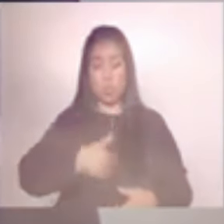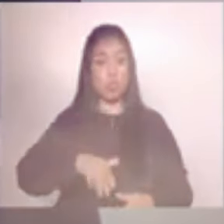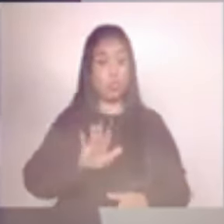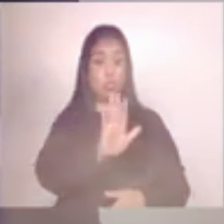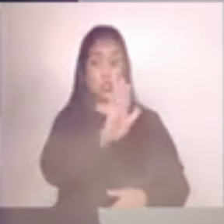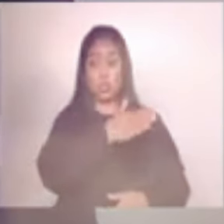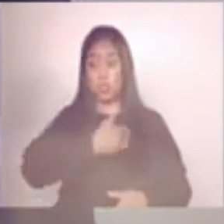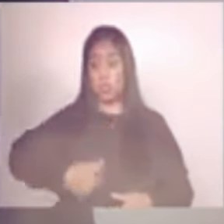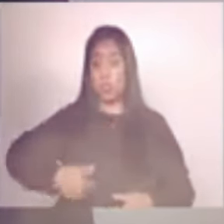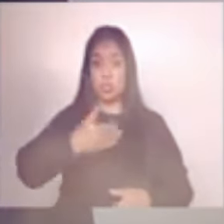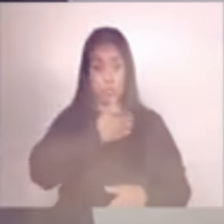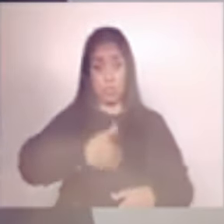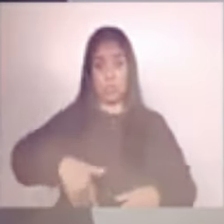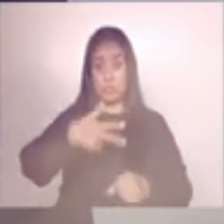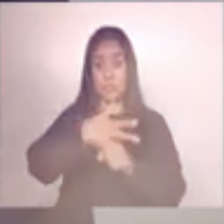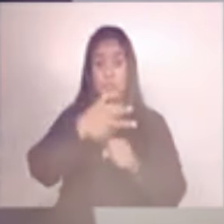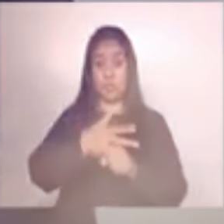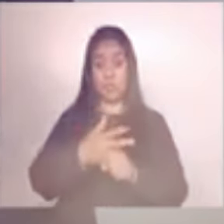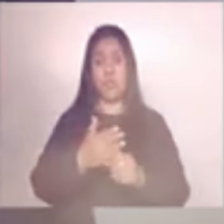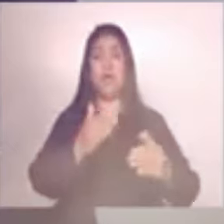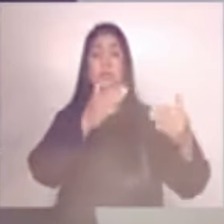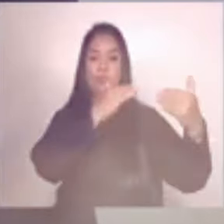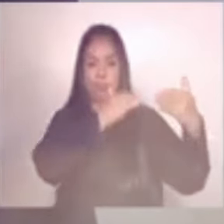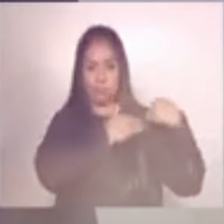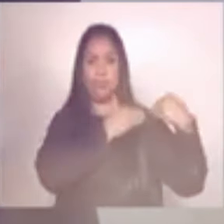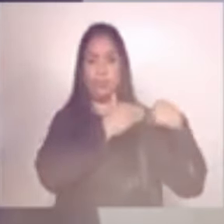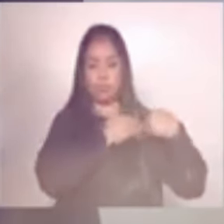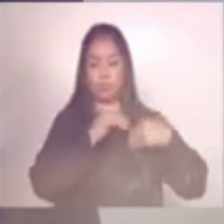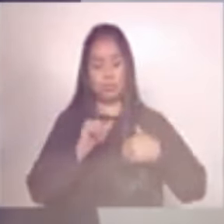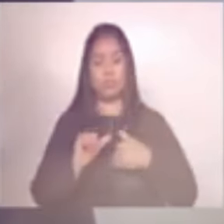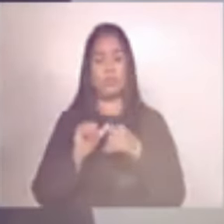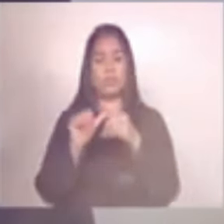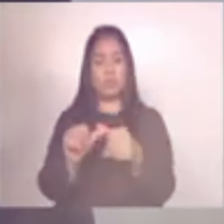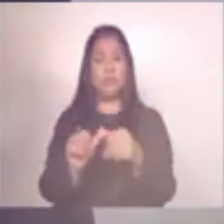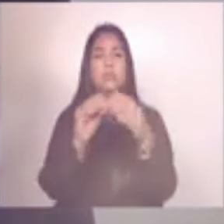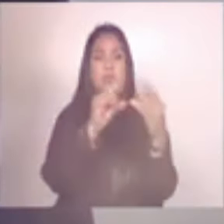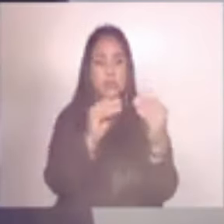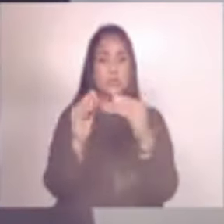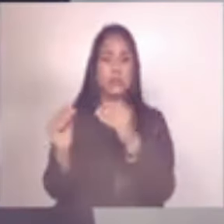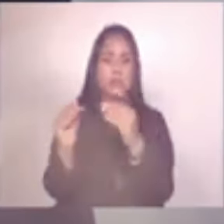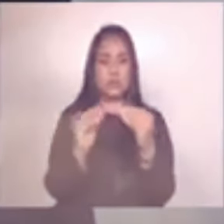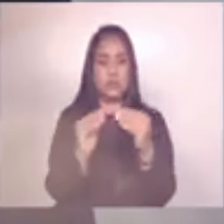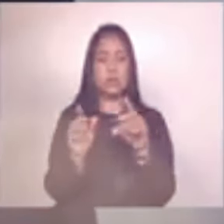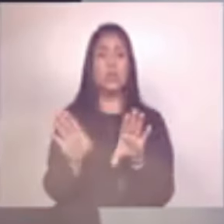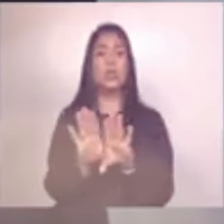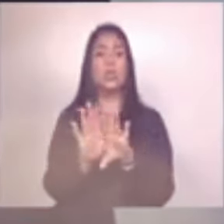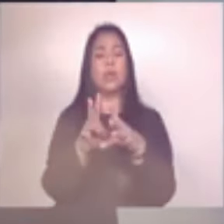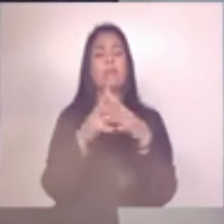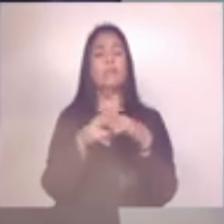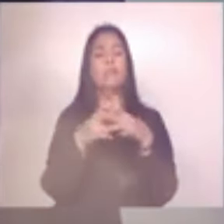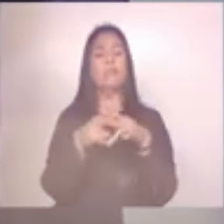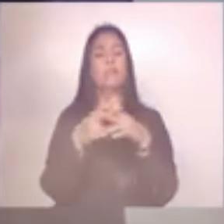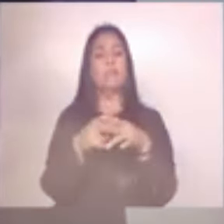gobierno de Guatemala, está comprometido con la continuidad del diálogo como una herramienta para producir